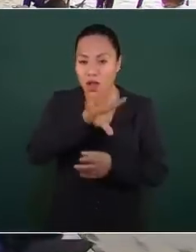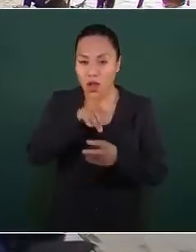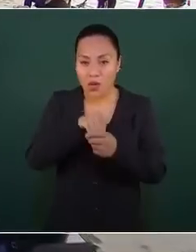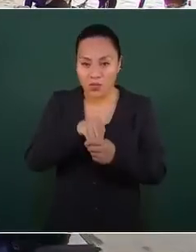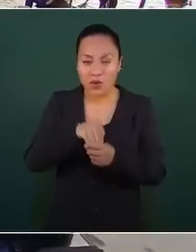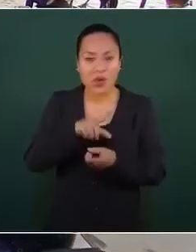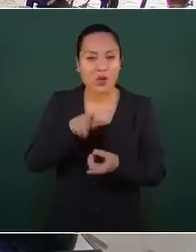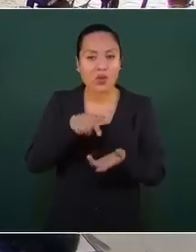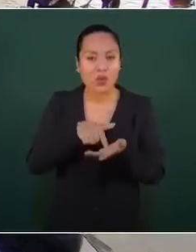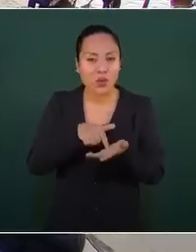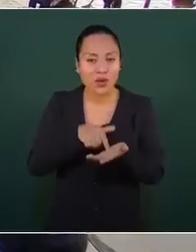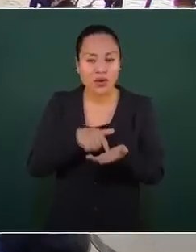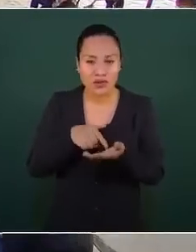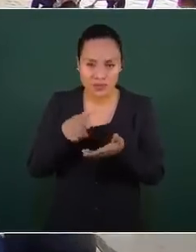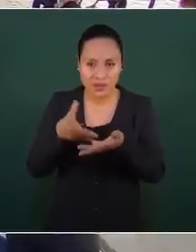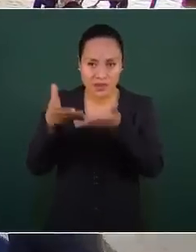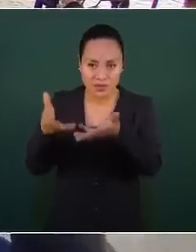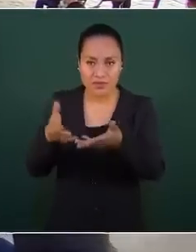otra.